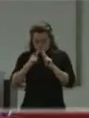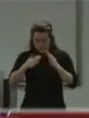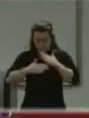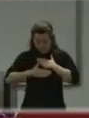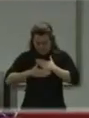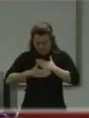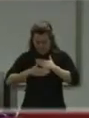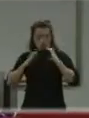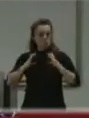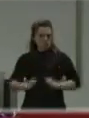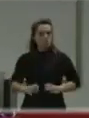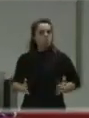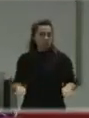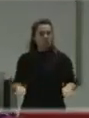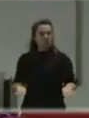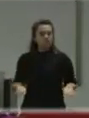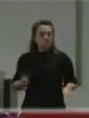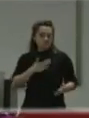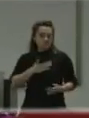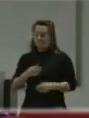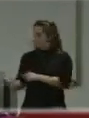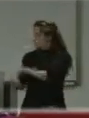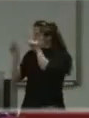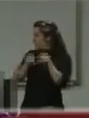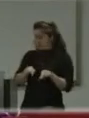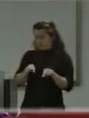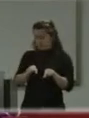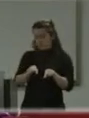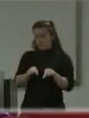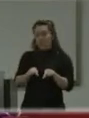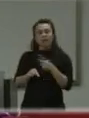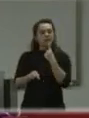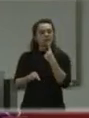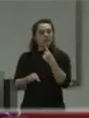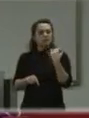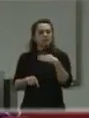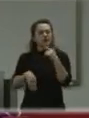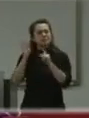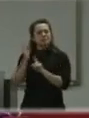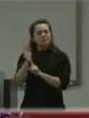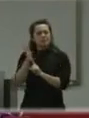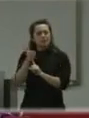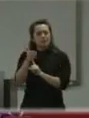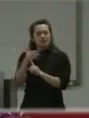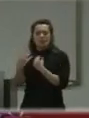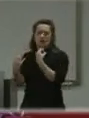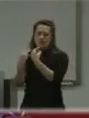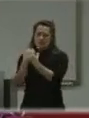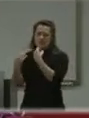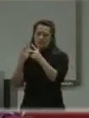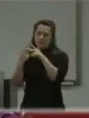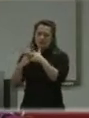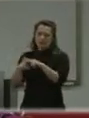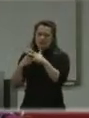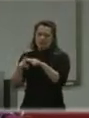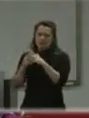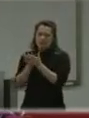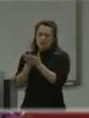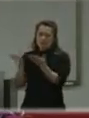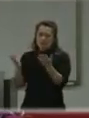Bueno yo creo que a mí Lo que más me motivó de de profamilla y de los talleres